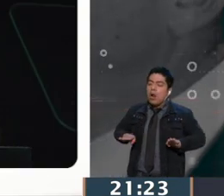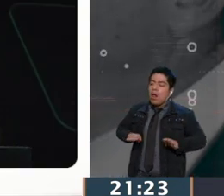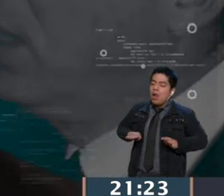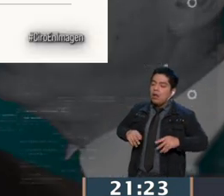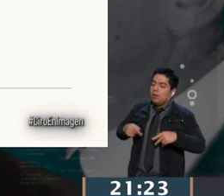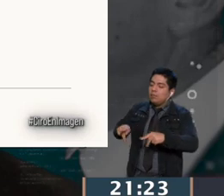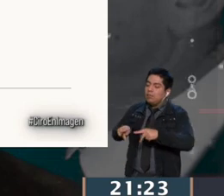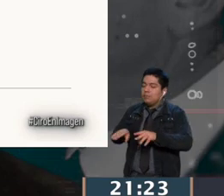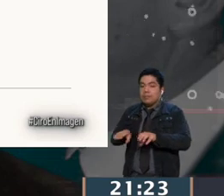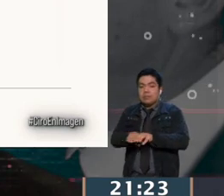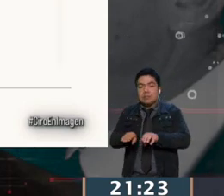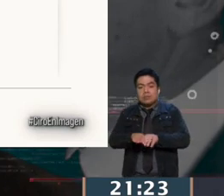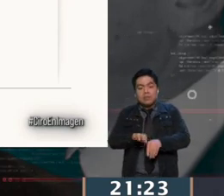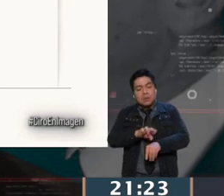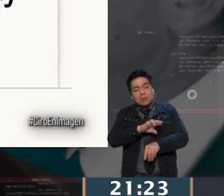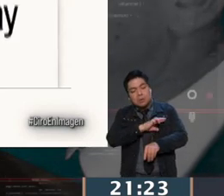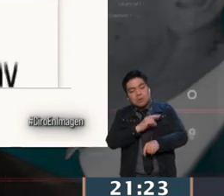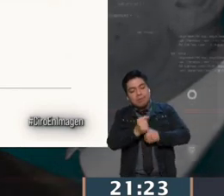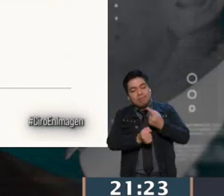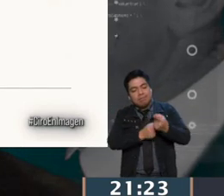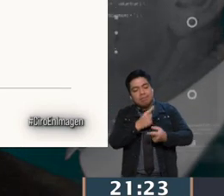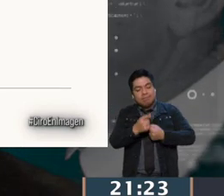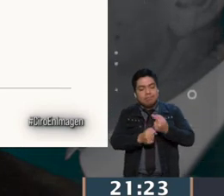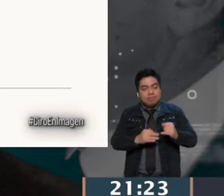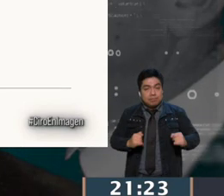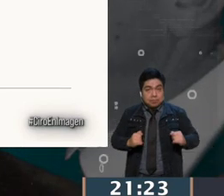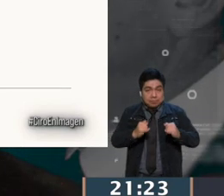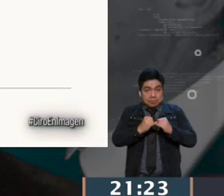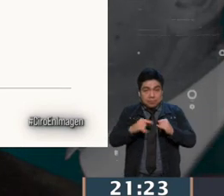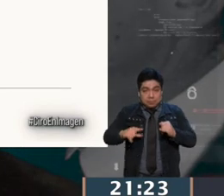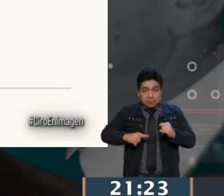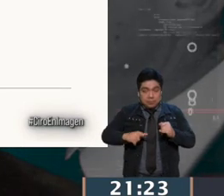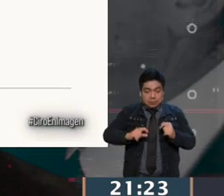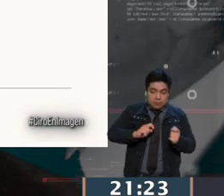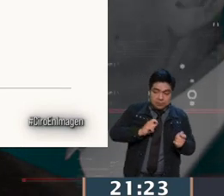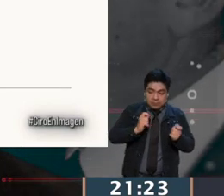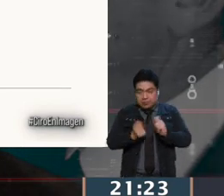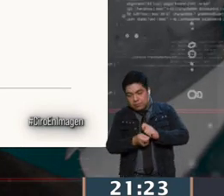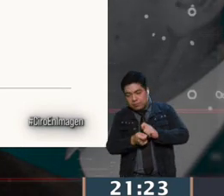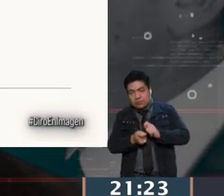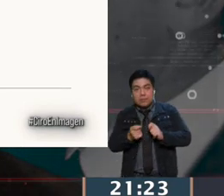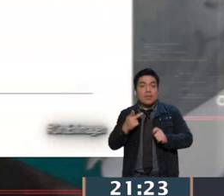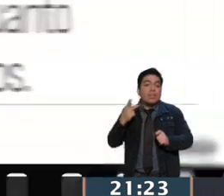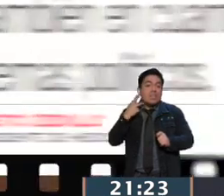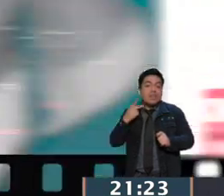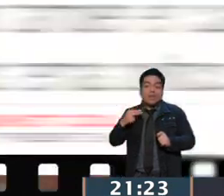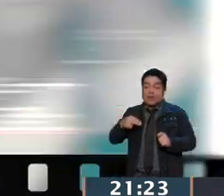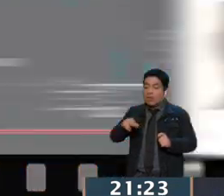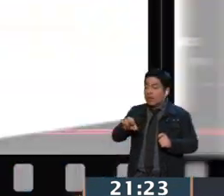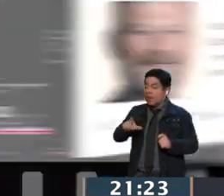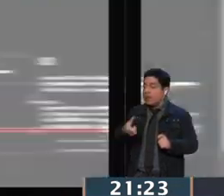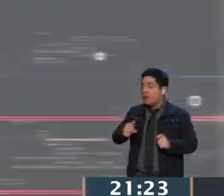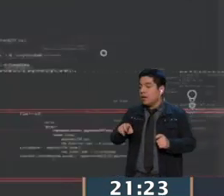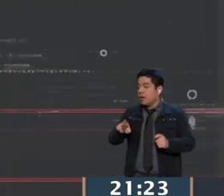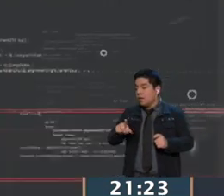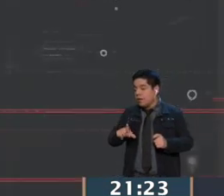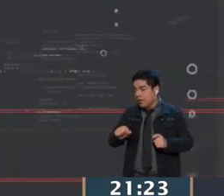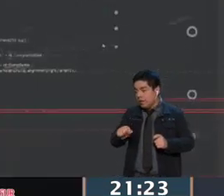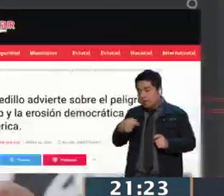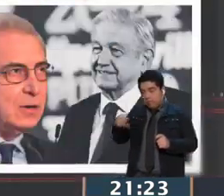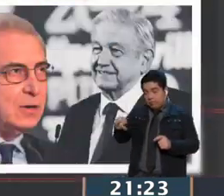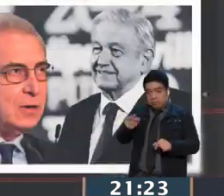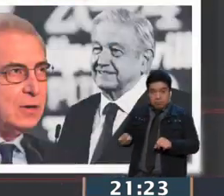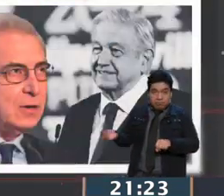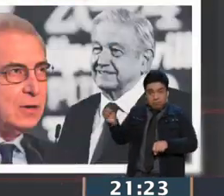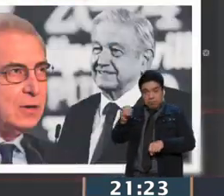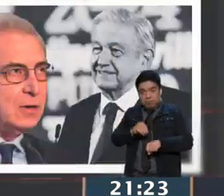proceso privatizador que sufrieron las instituciones del Estado a partir de la política neoliberal impuesta por los neoliberales.